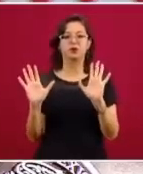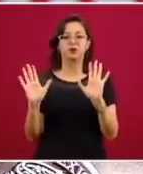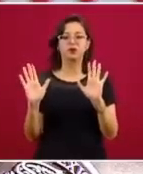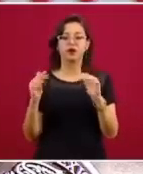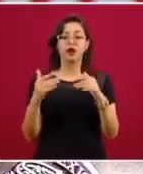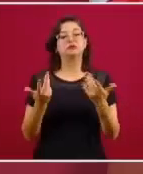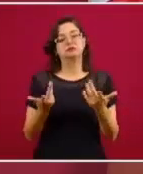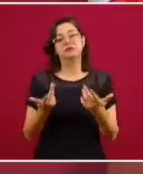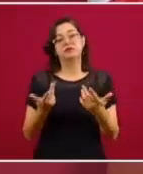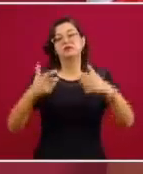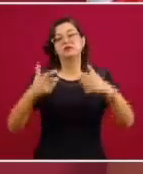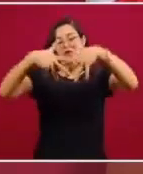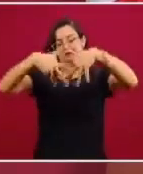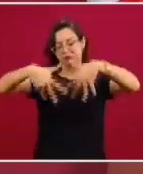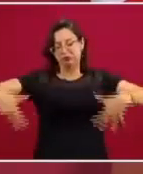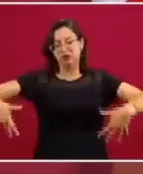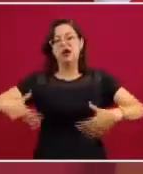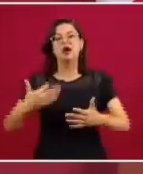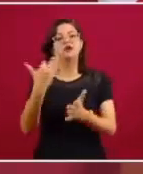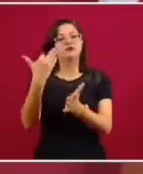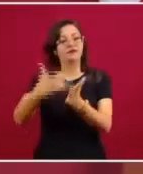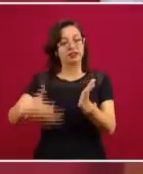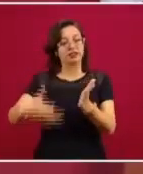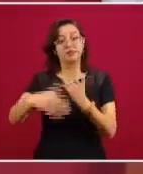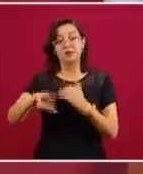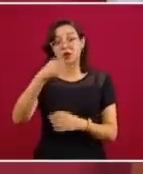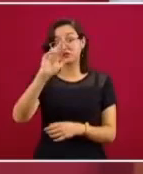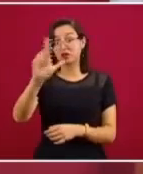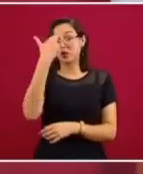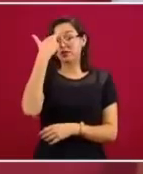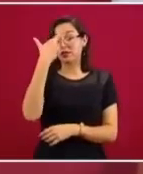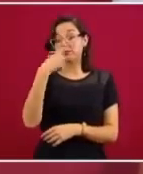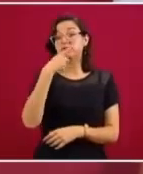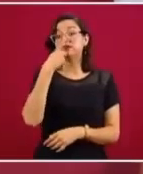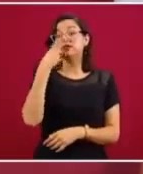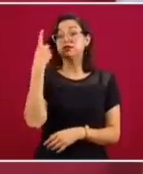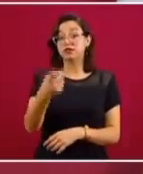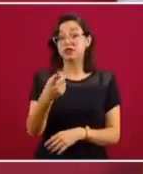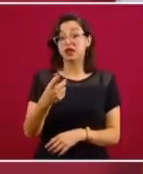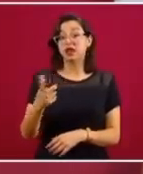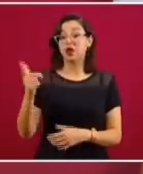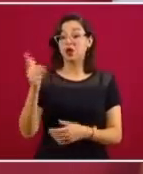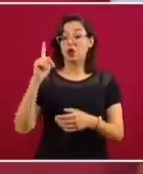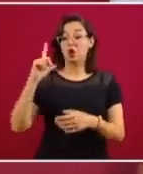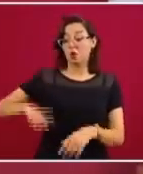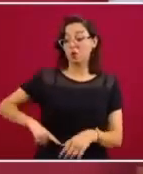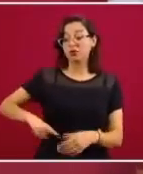de corrupción al gobierno como se limpian las escaleras, de arriba para abajo.